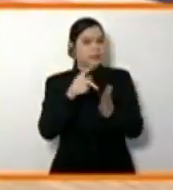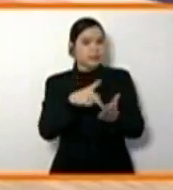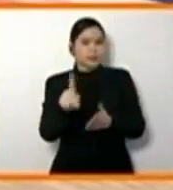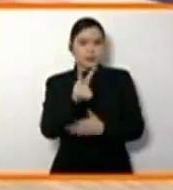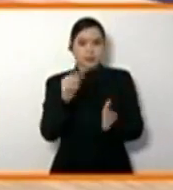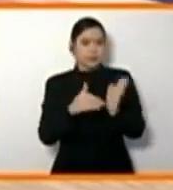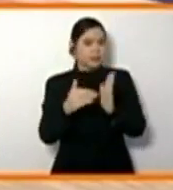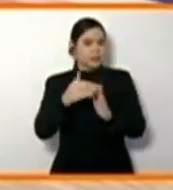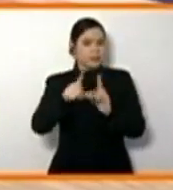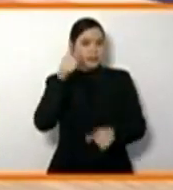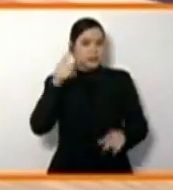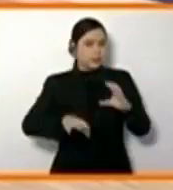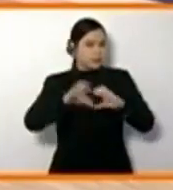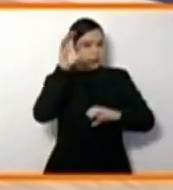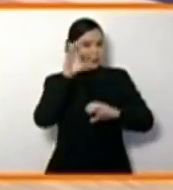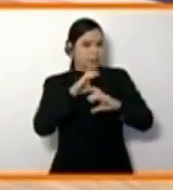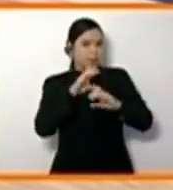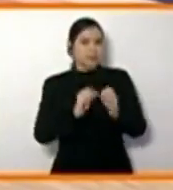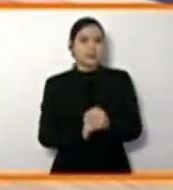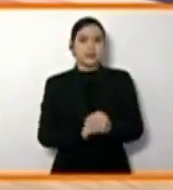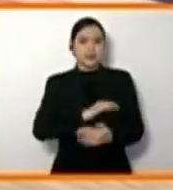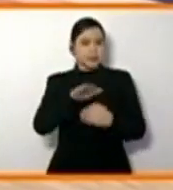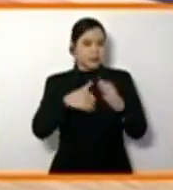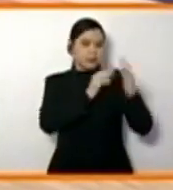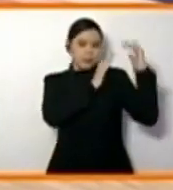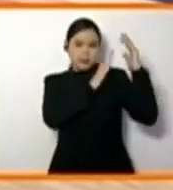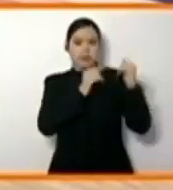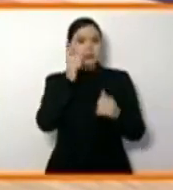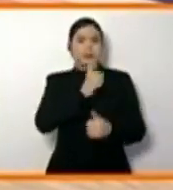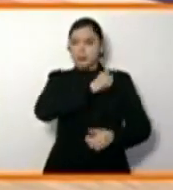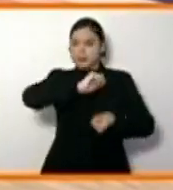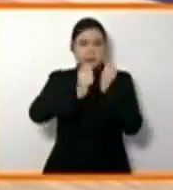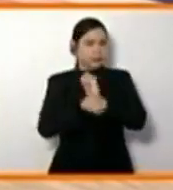2 millones de lempiras con su jugada doble. Yo en Esperanza Loto,